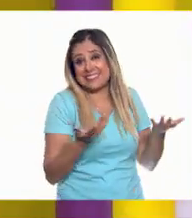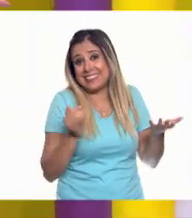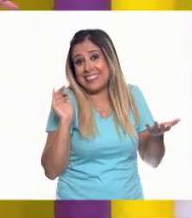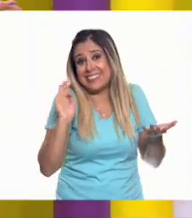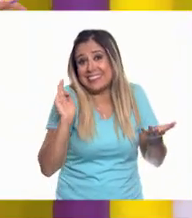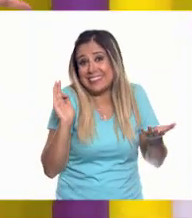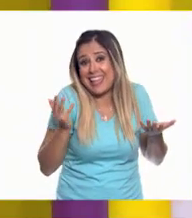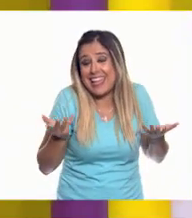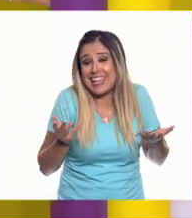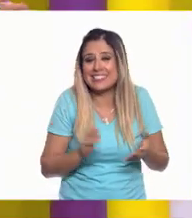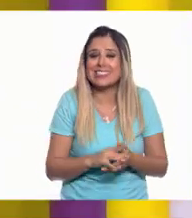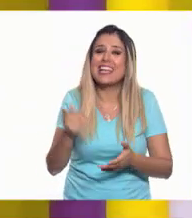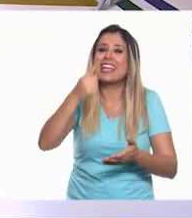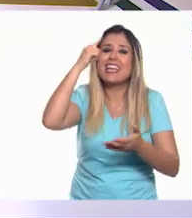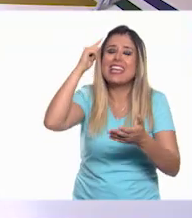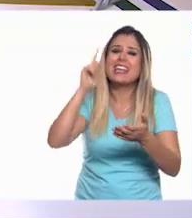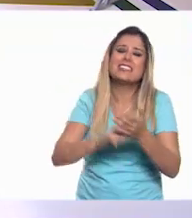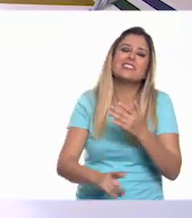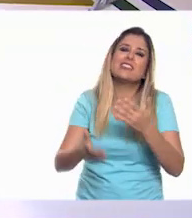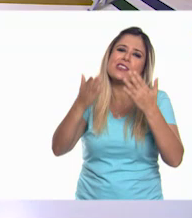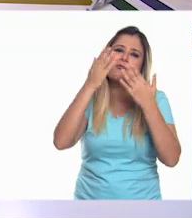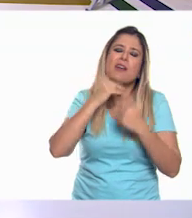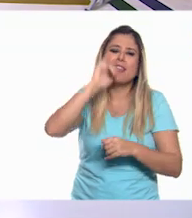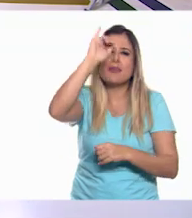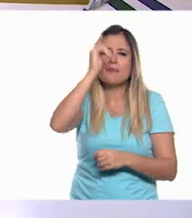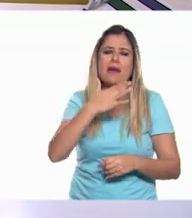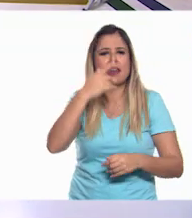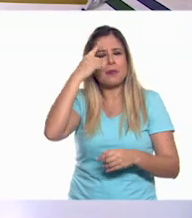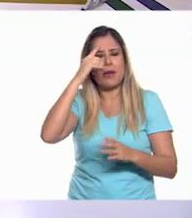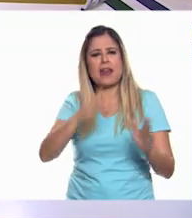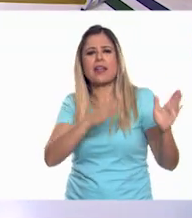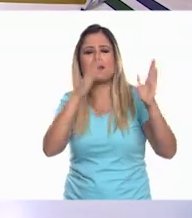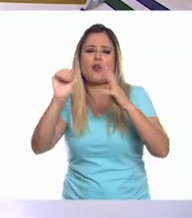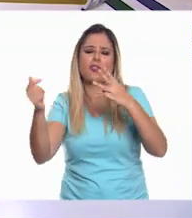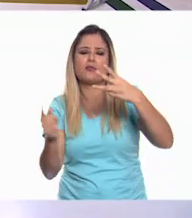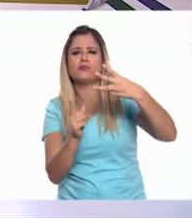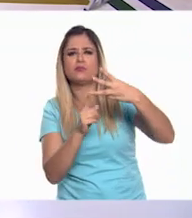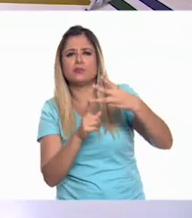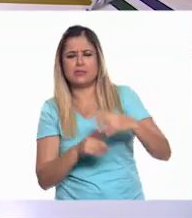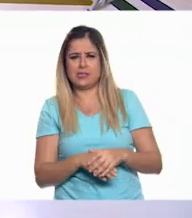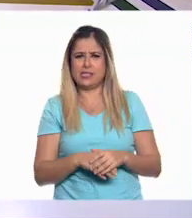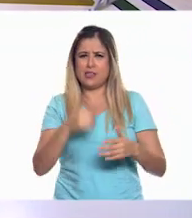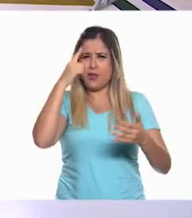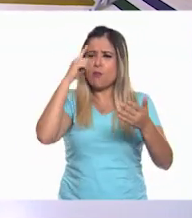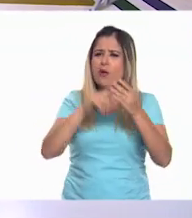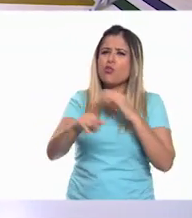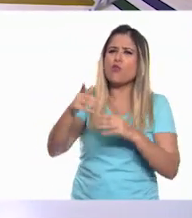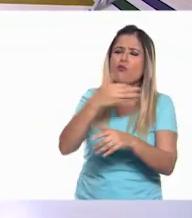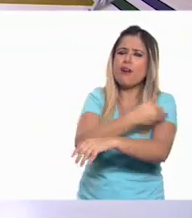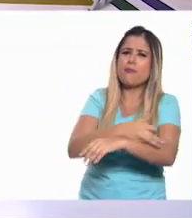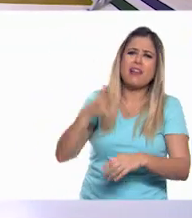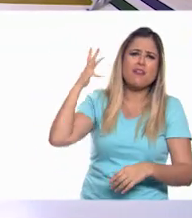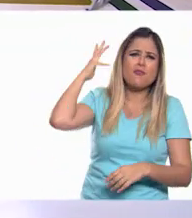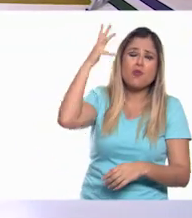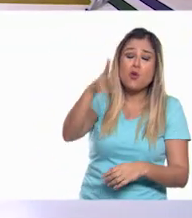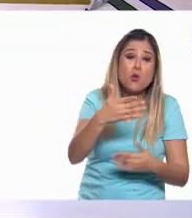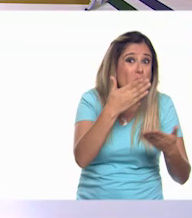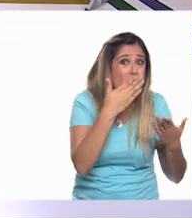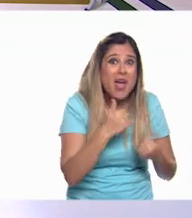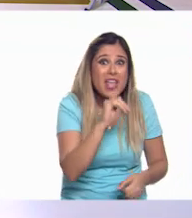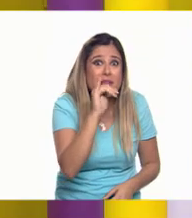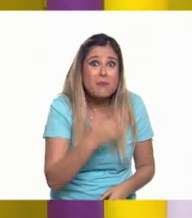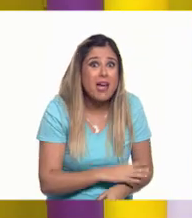Eric, ¿qué crees? ¿Qué? No traigo imagen para la siguiente pregunta. ¿Cómo crees que será tu familia después? ¿No tenemos imagen para no, esa?